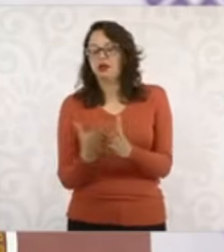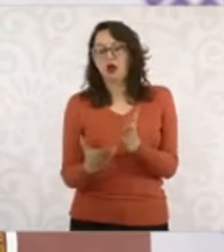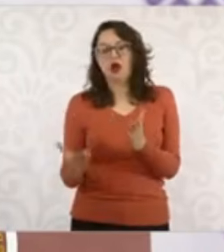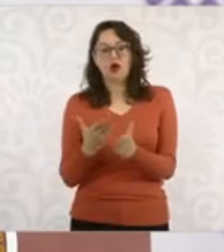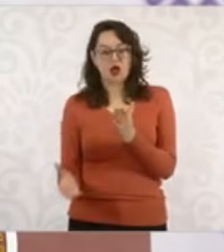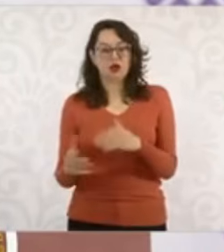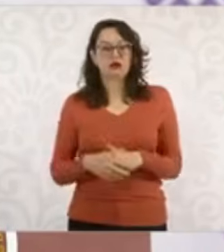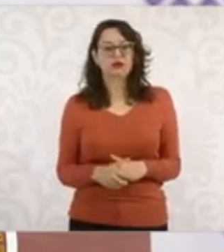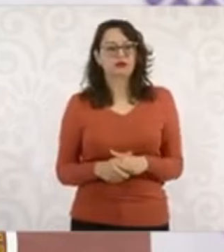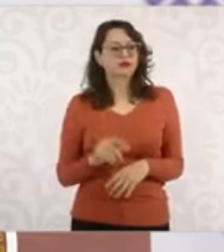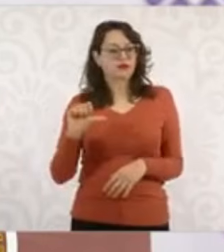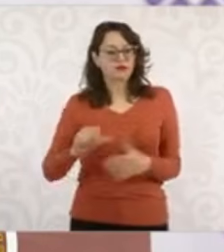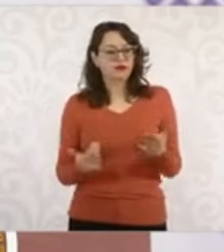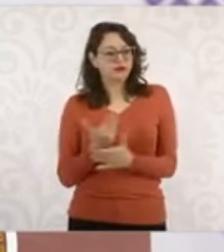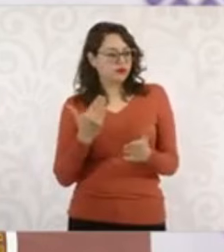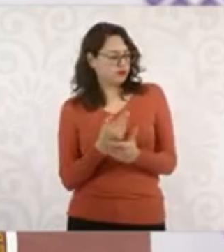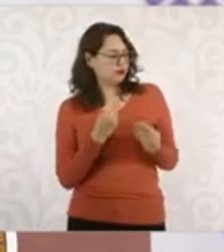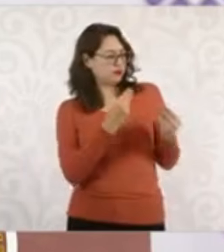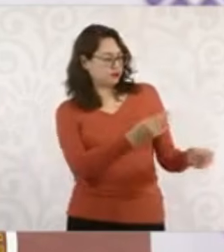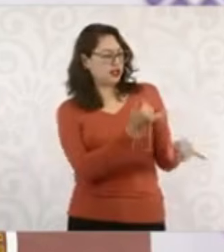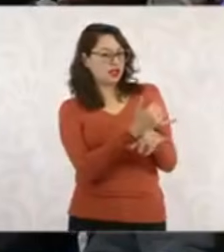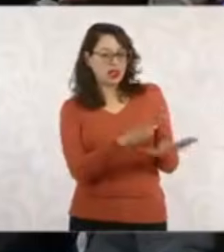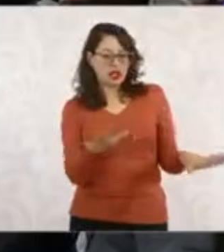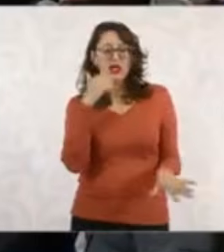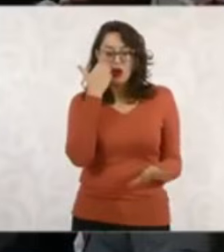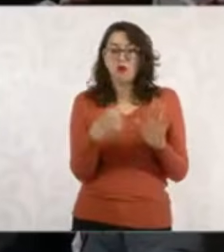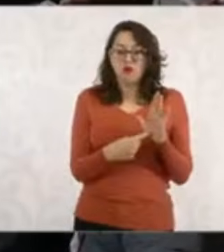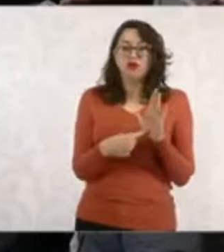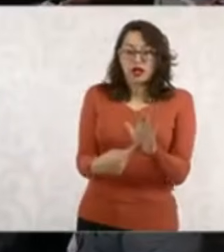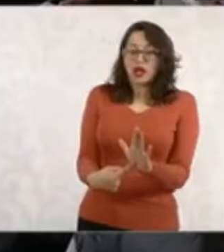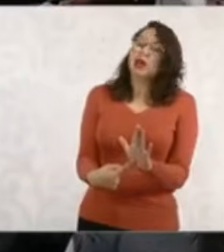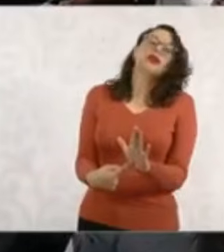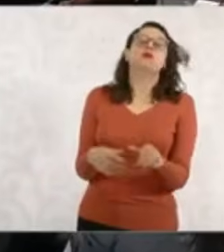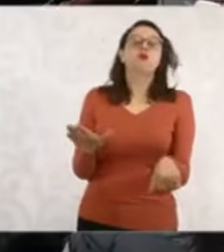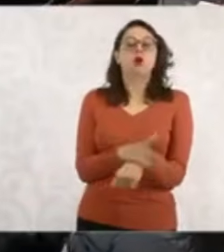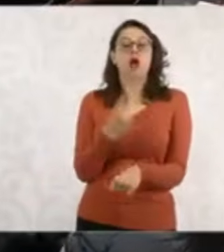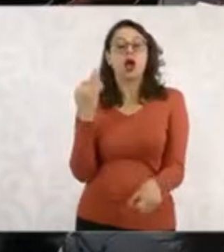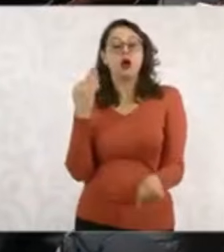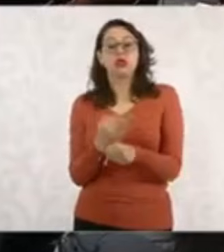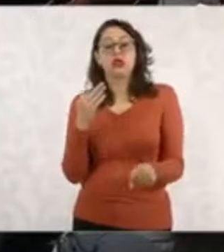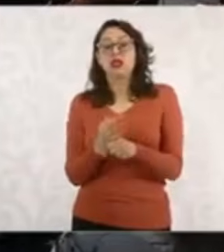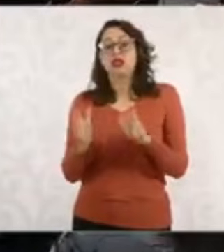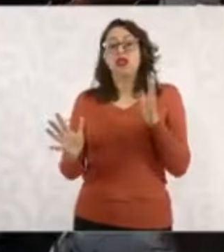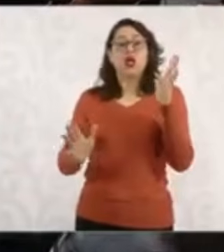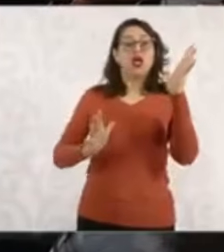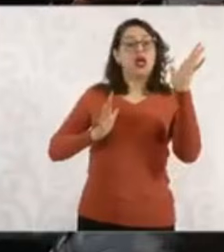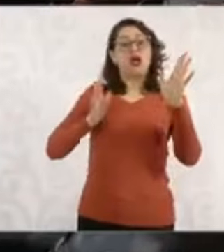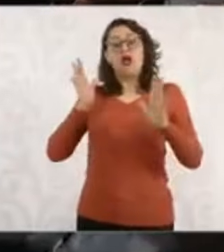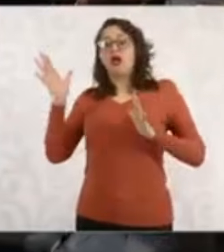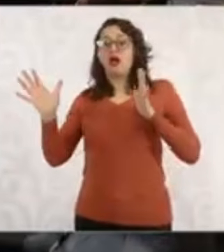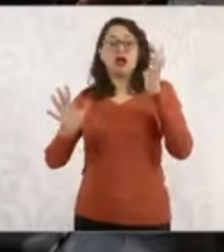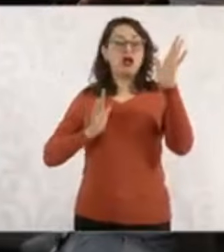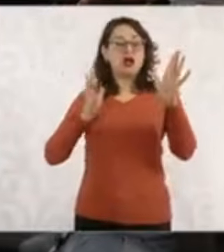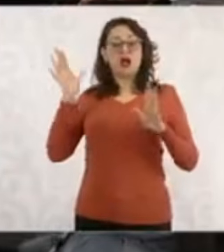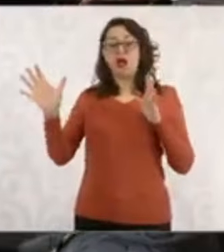en la mañana a Belmont, porque se los quería mostrar, porque ahora está, hoy en el Universal también sale que gastaron